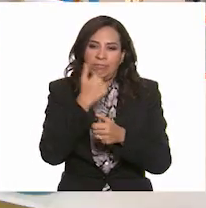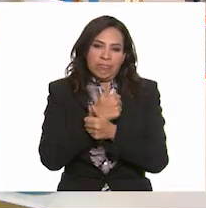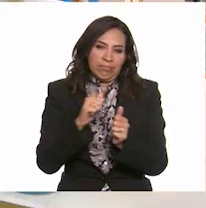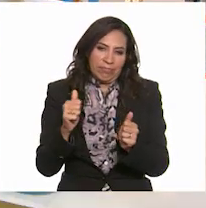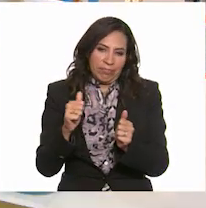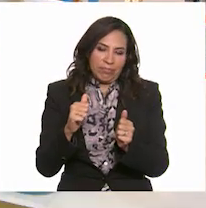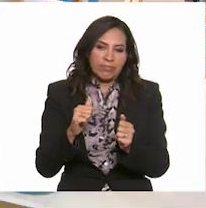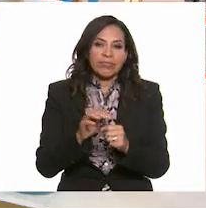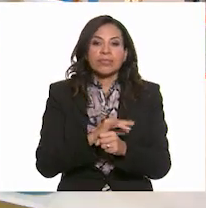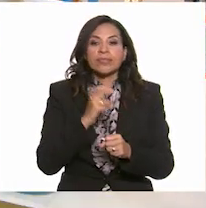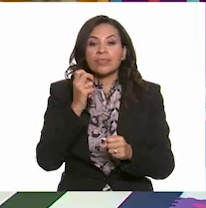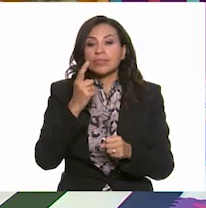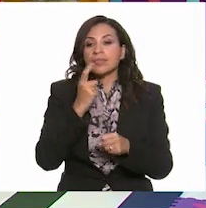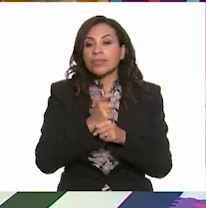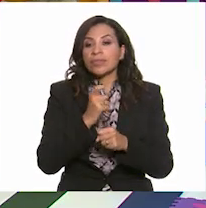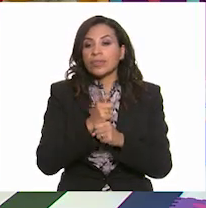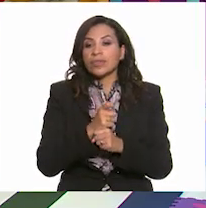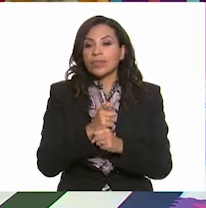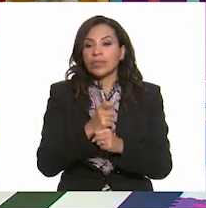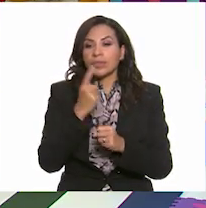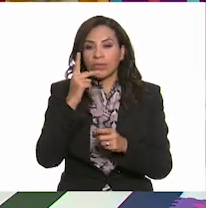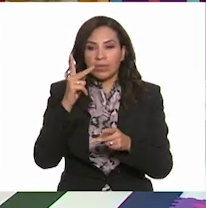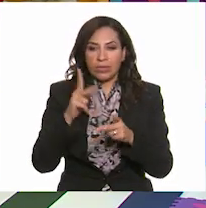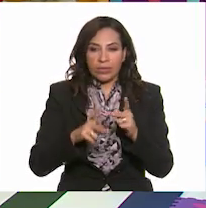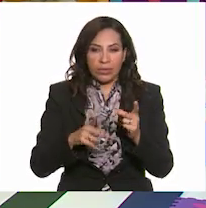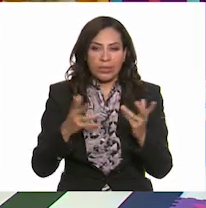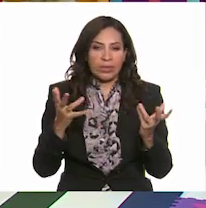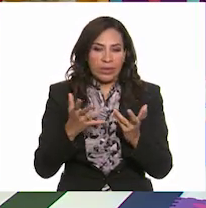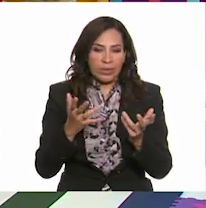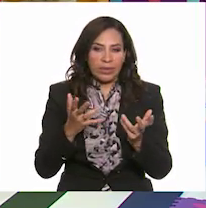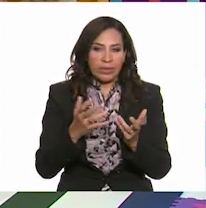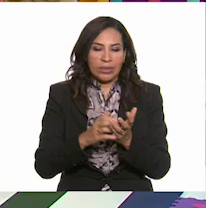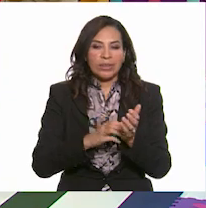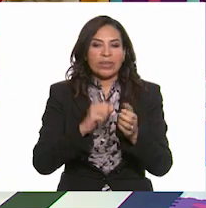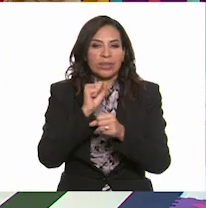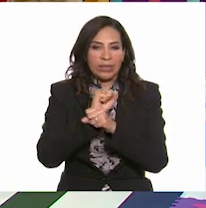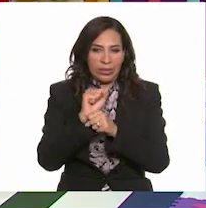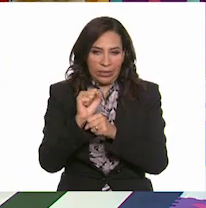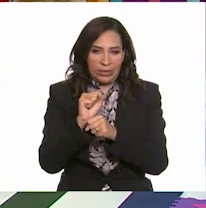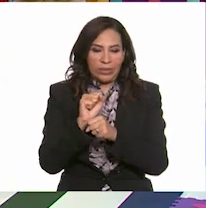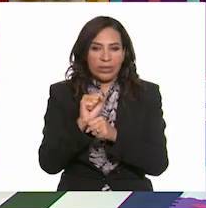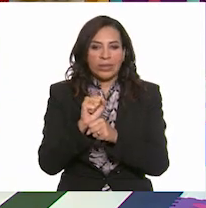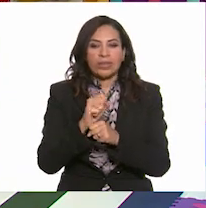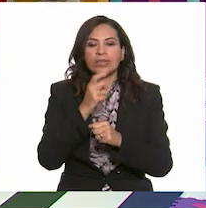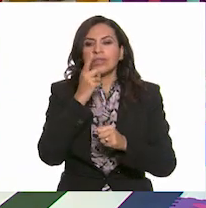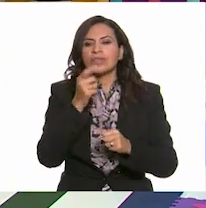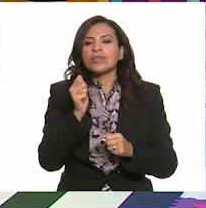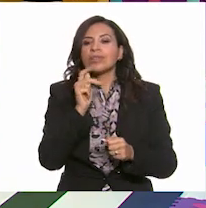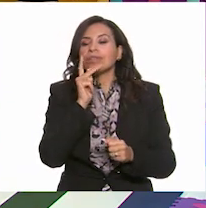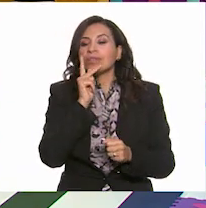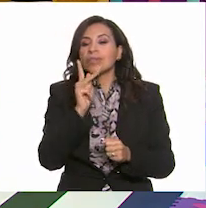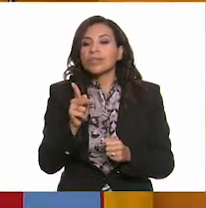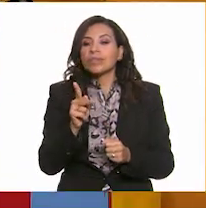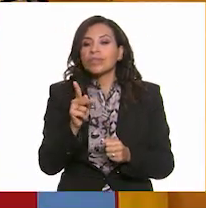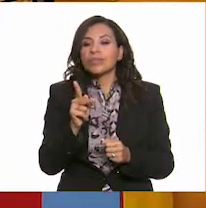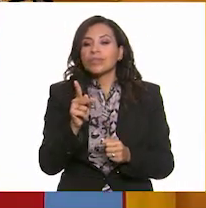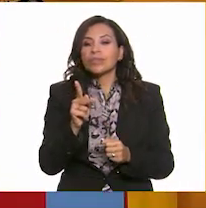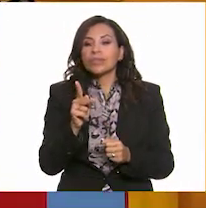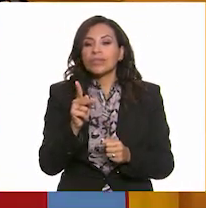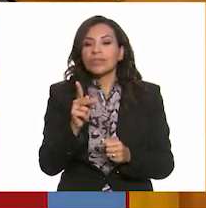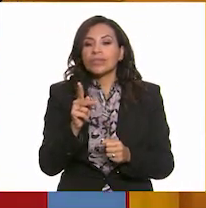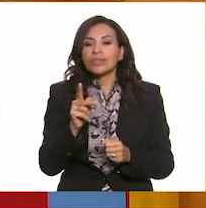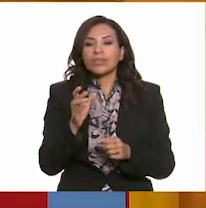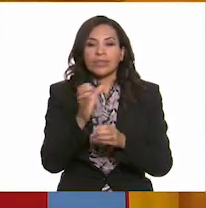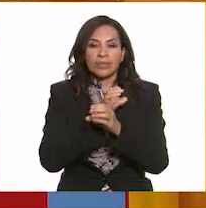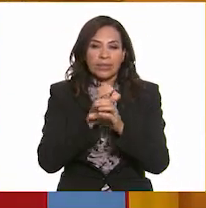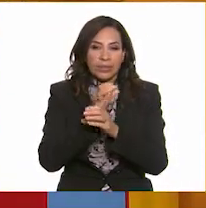¿ok? Entonces, primero vamos a hacer una parte sencillita. Digan, por favor, la palabra